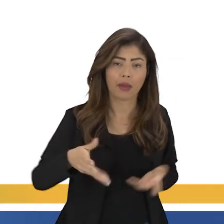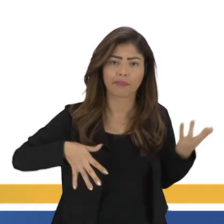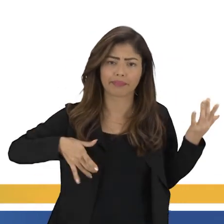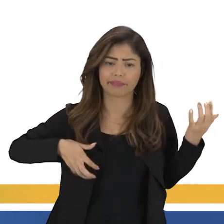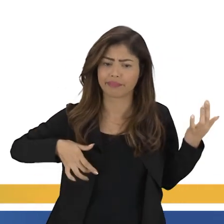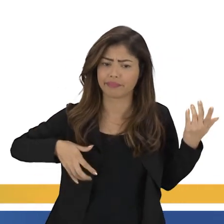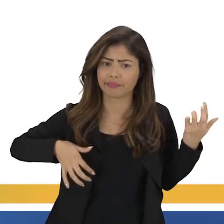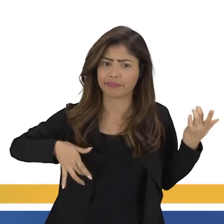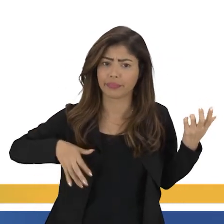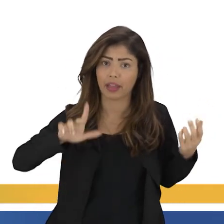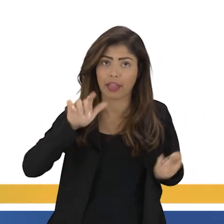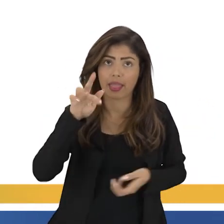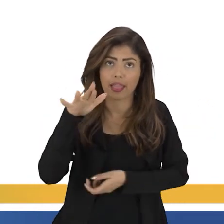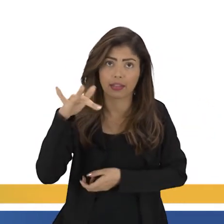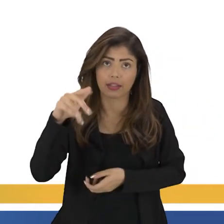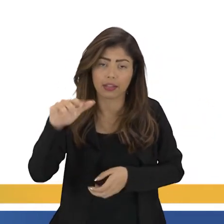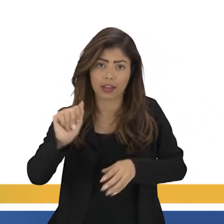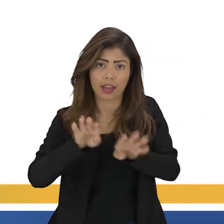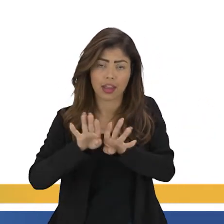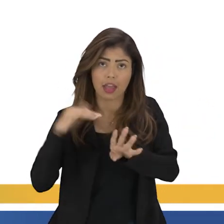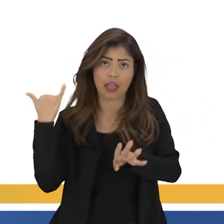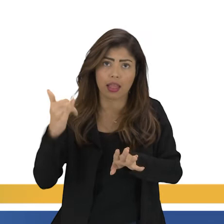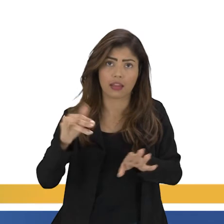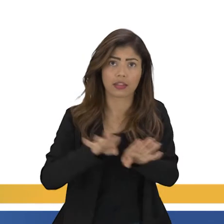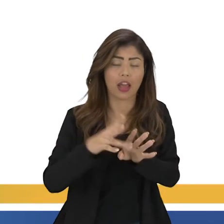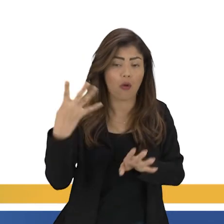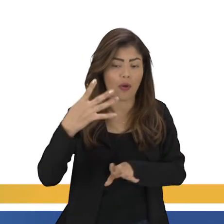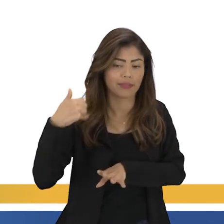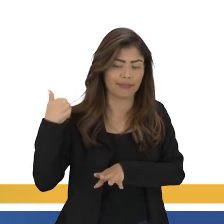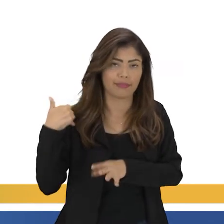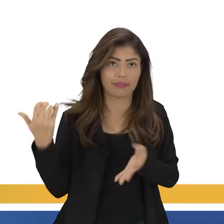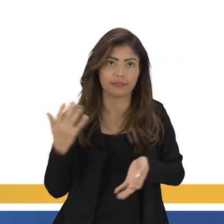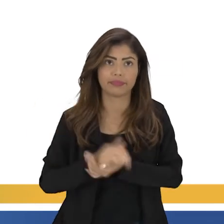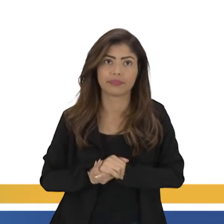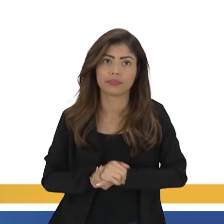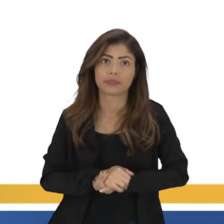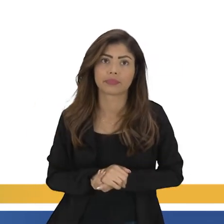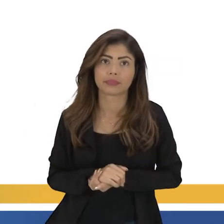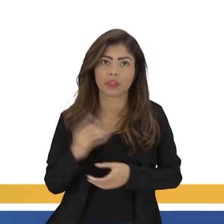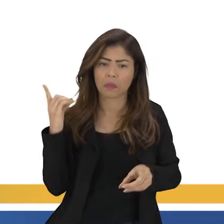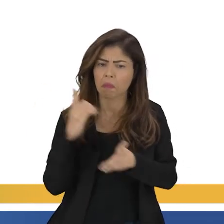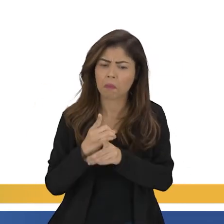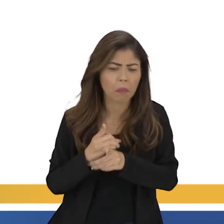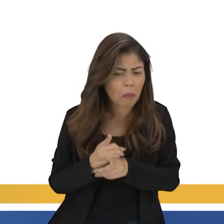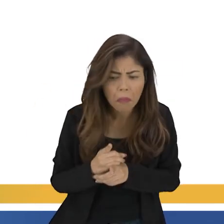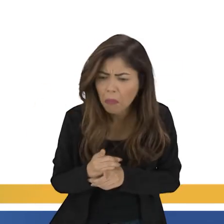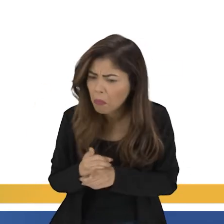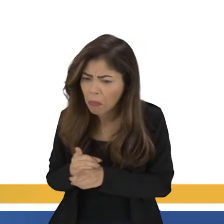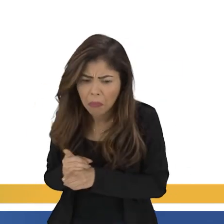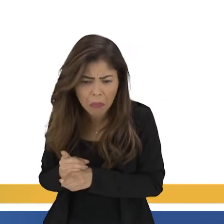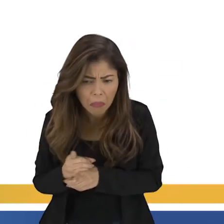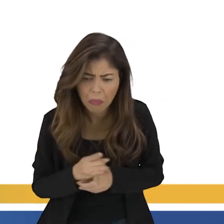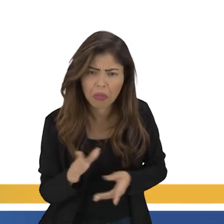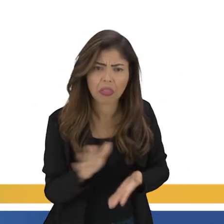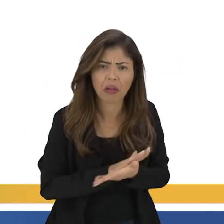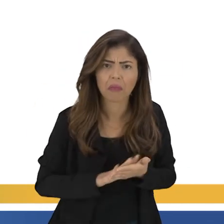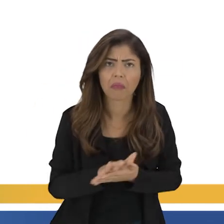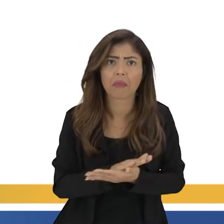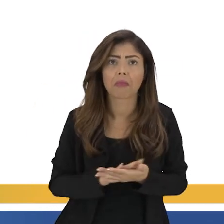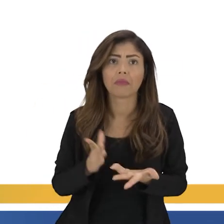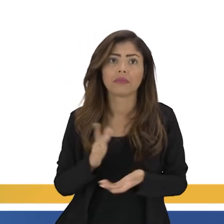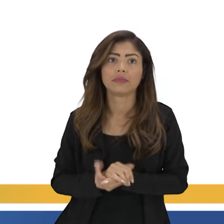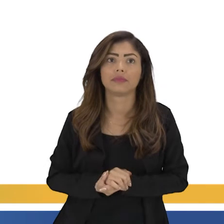guitarra eléctrica desde los 4 años. 7. No encuentro el control remoto.